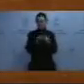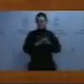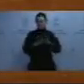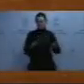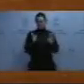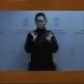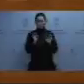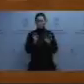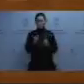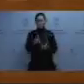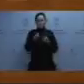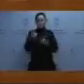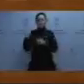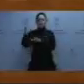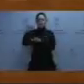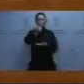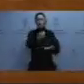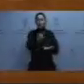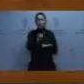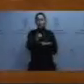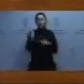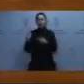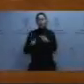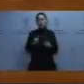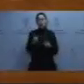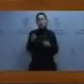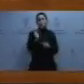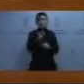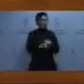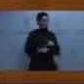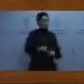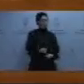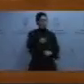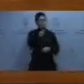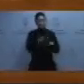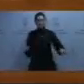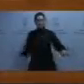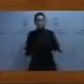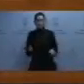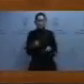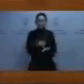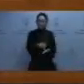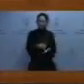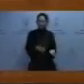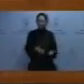de sucesiones o, en este caso concreto, de familias, de personas muy vulnerables.